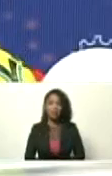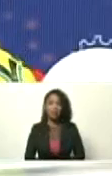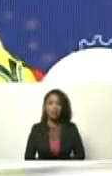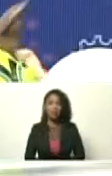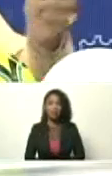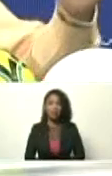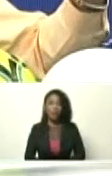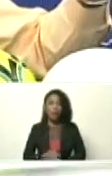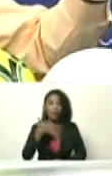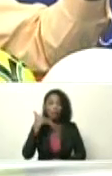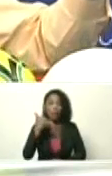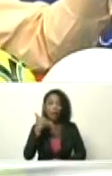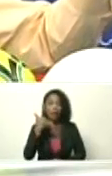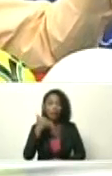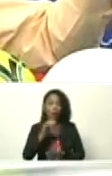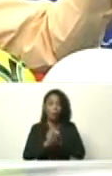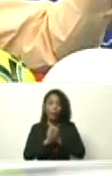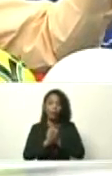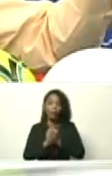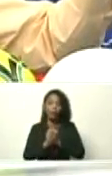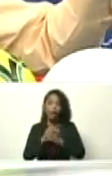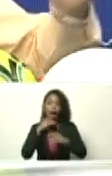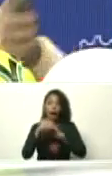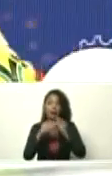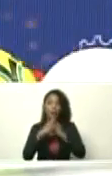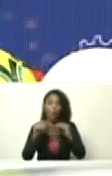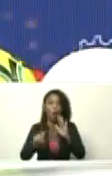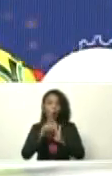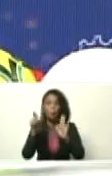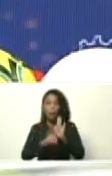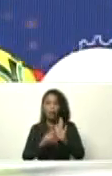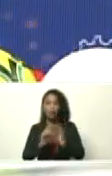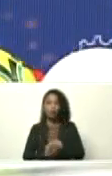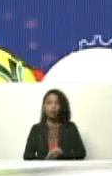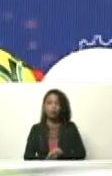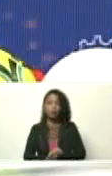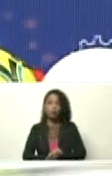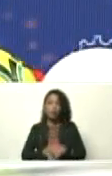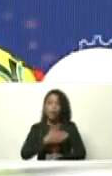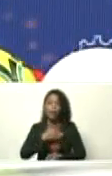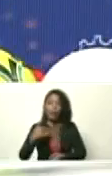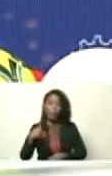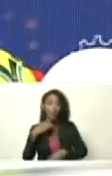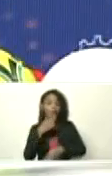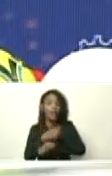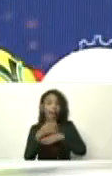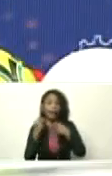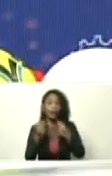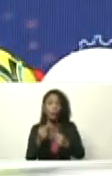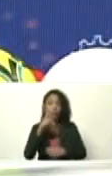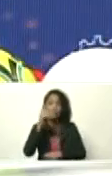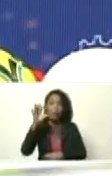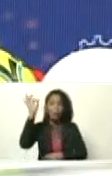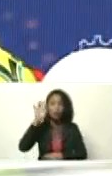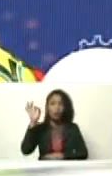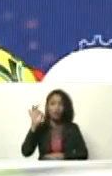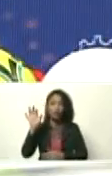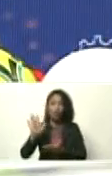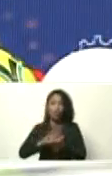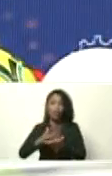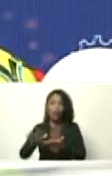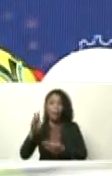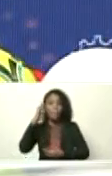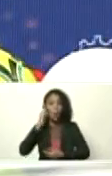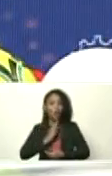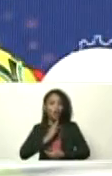El teléfono, compadre, aquí uno lo hace todo. Y queremos ir a la economía 100% digital.